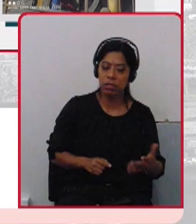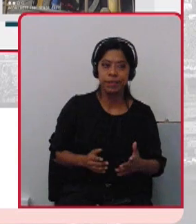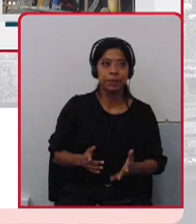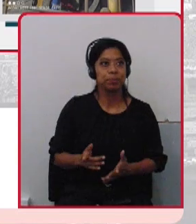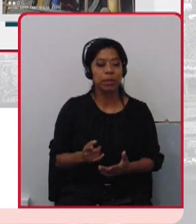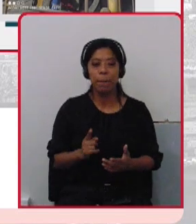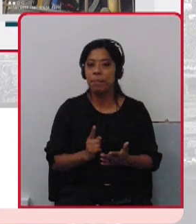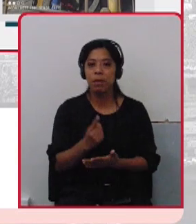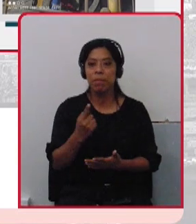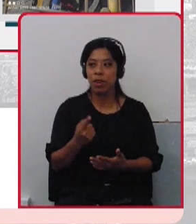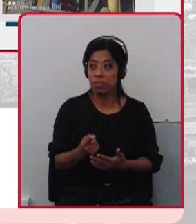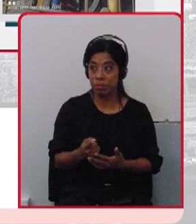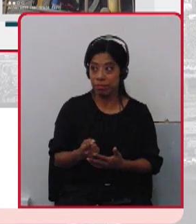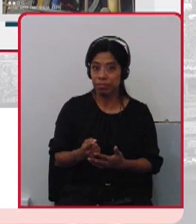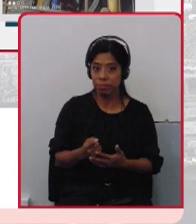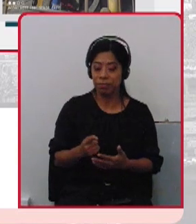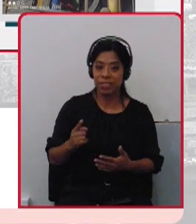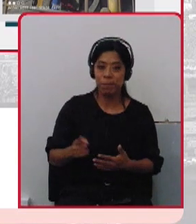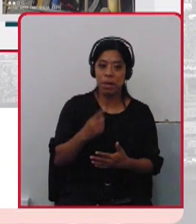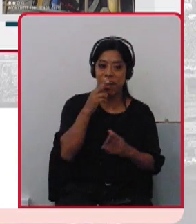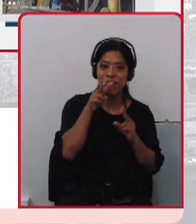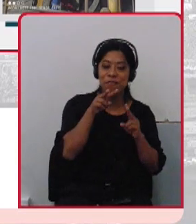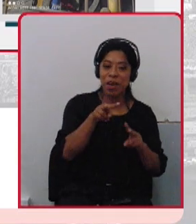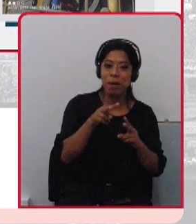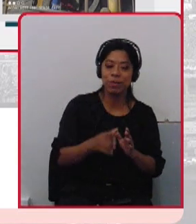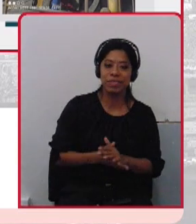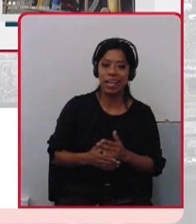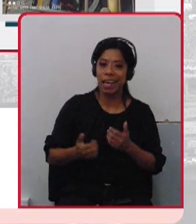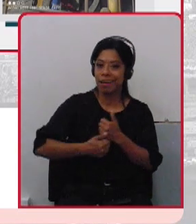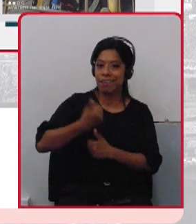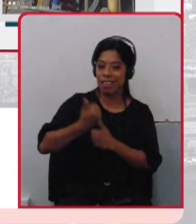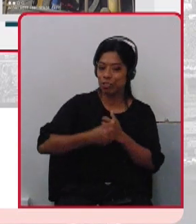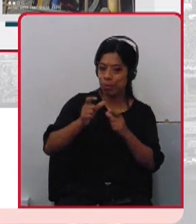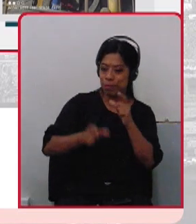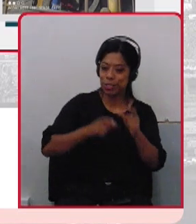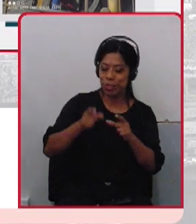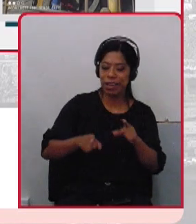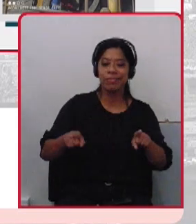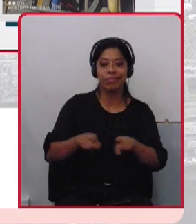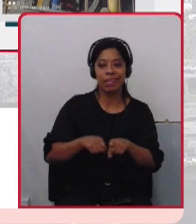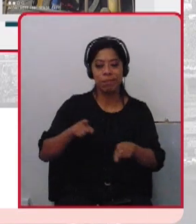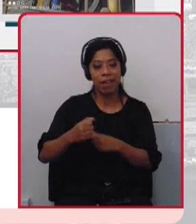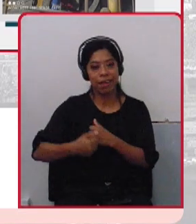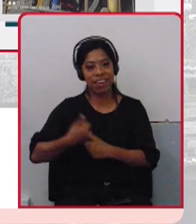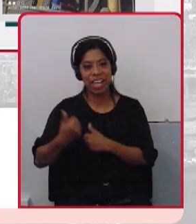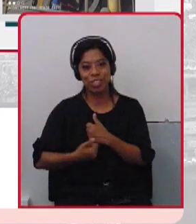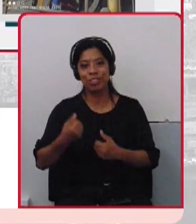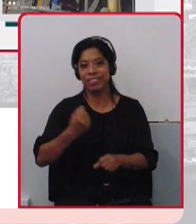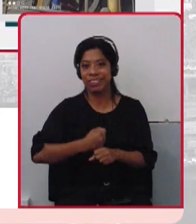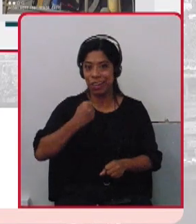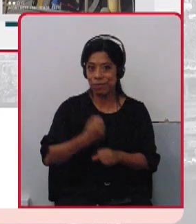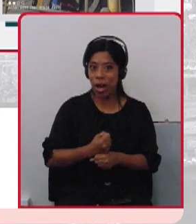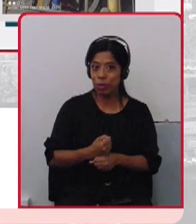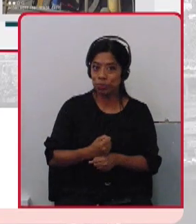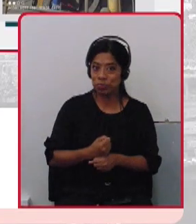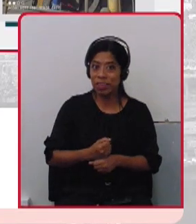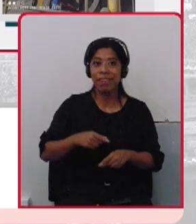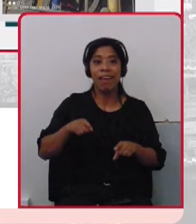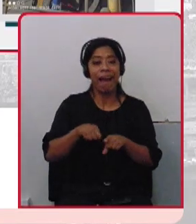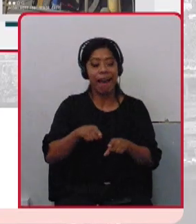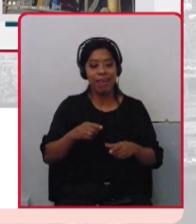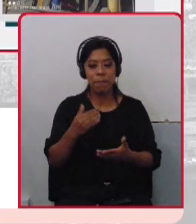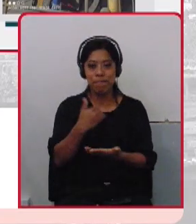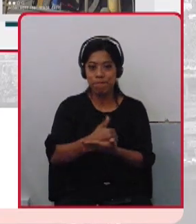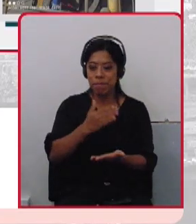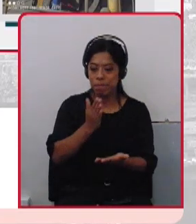lo primero que nosotros vemos es el tema de riesgo de personas, pero también el riesgo operativo, ¿no? En esa parte